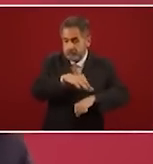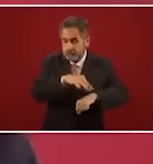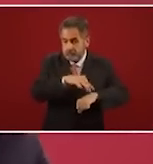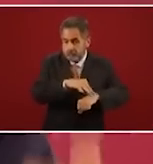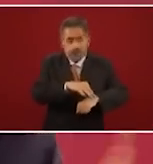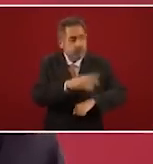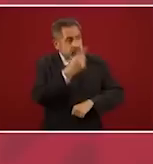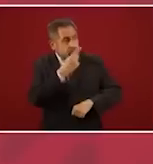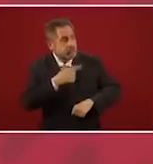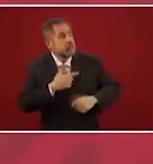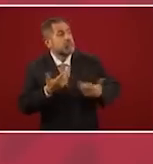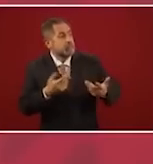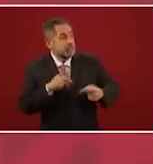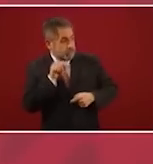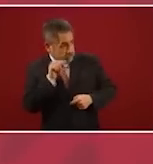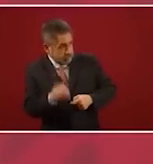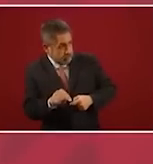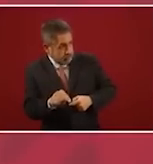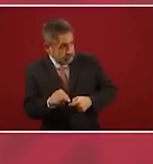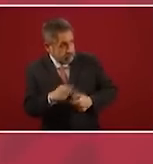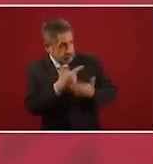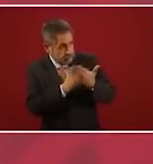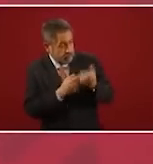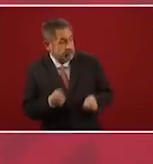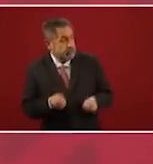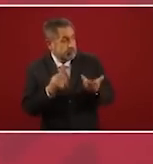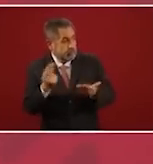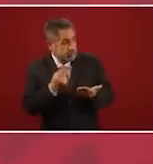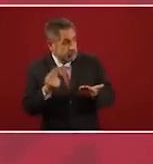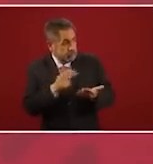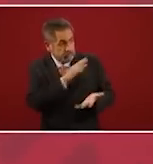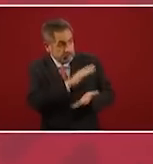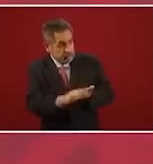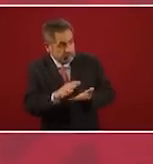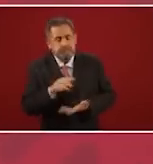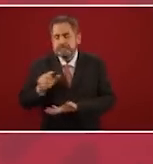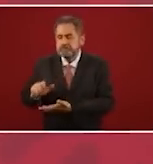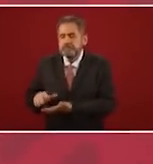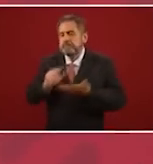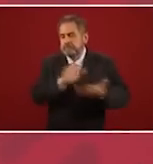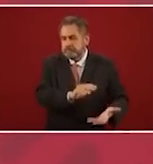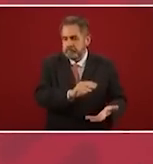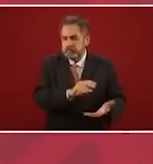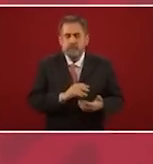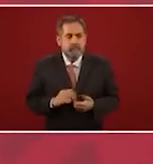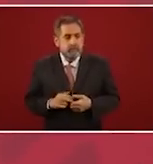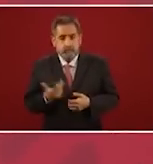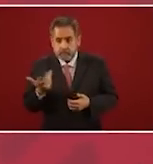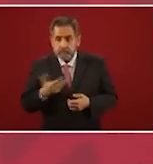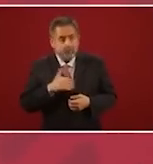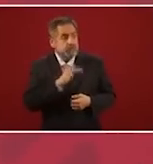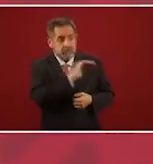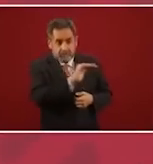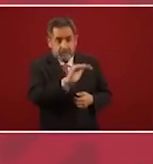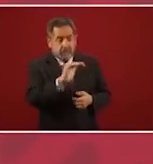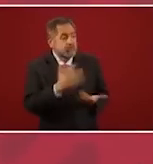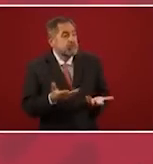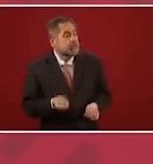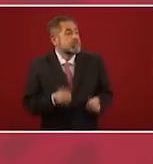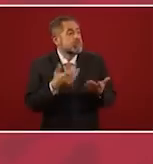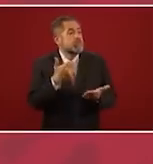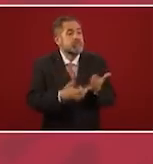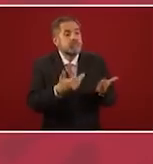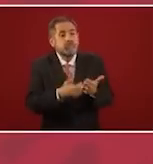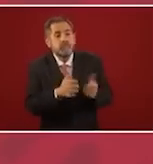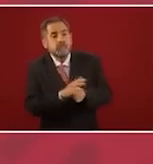nos diga: aquí falta, este es el inventario, se me va a acabar en tal fecha. Y lo hemos pedido formalmente.